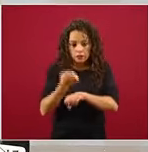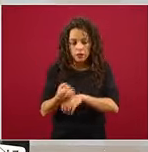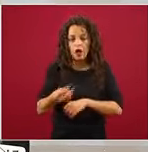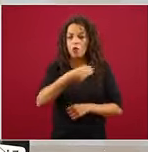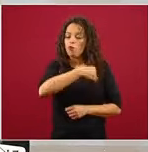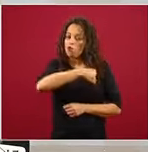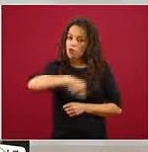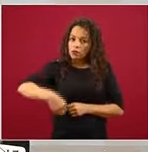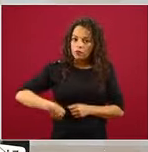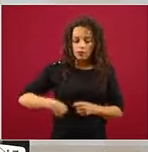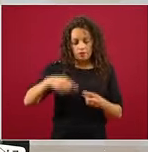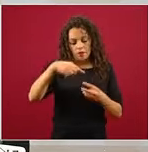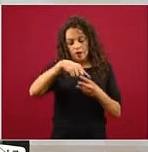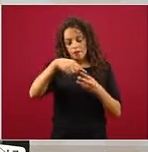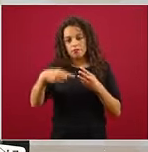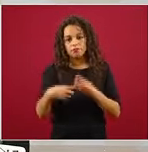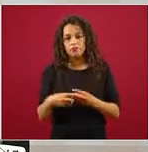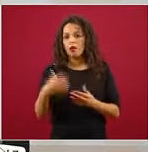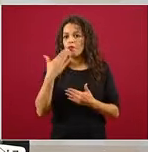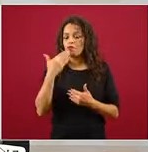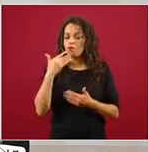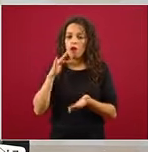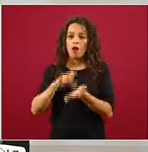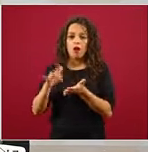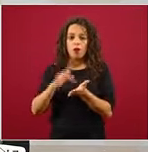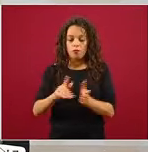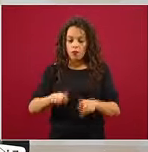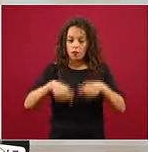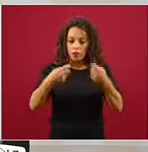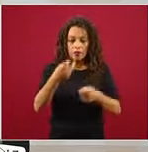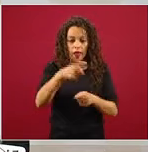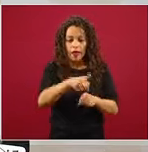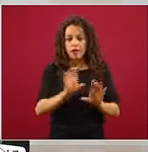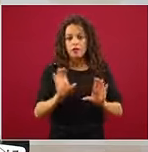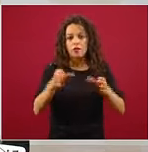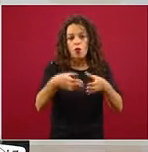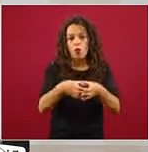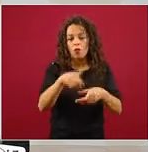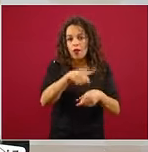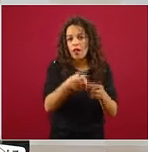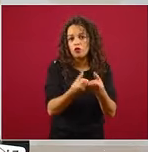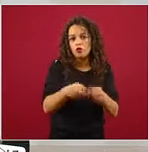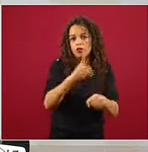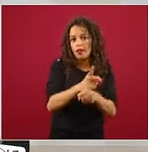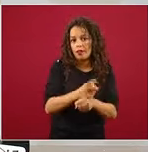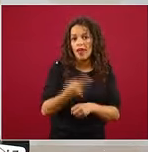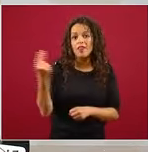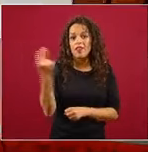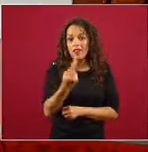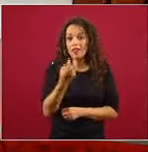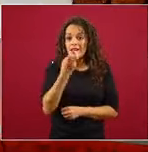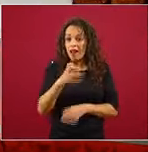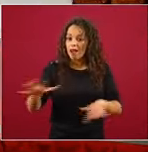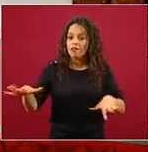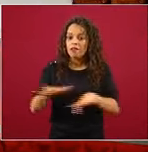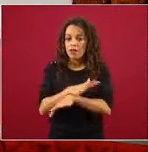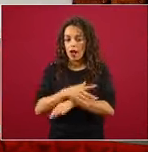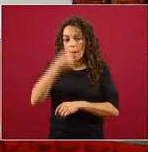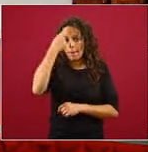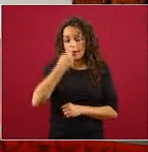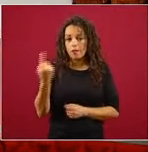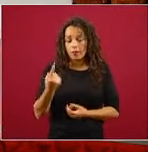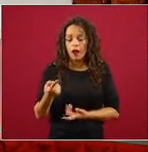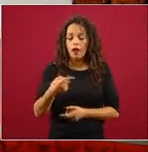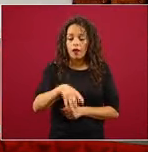municipales, respecto a la sociedad. Y necesitamos cerrar esa brecha para que los mecanismos de organización comunitaria puedan